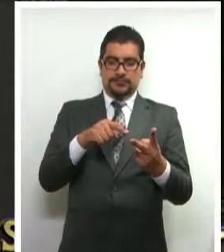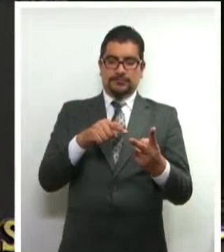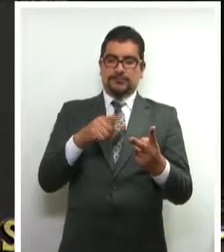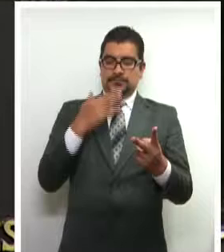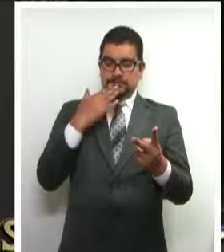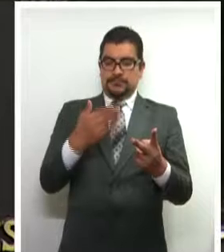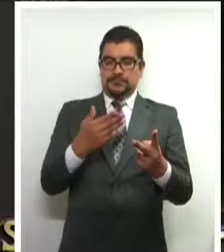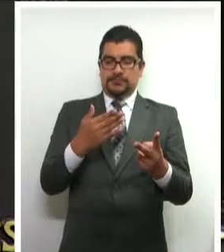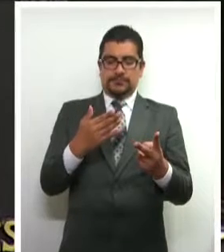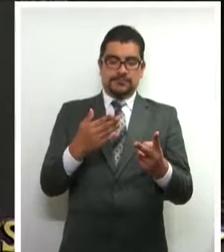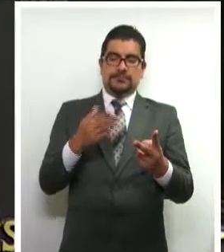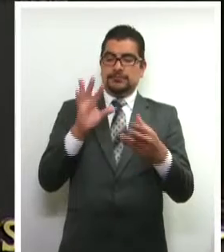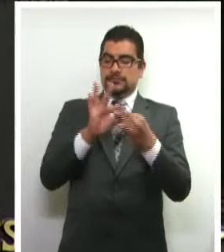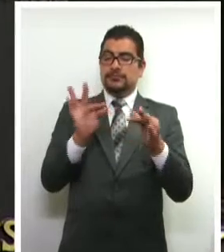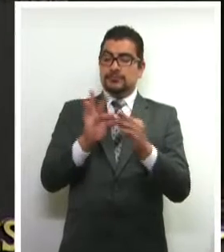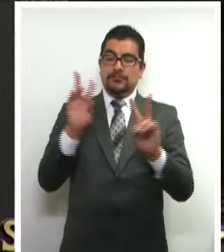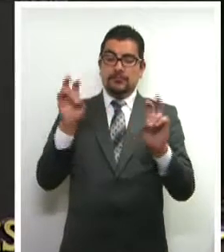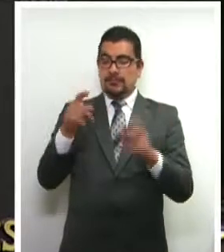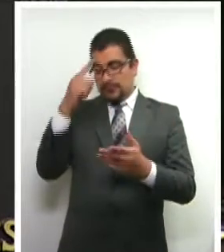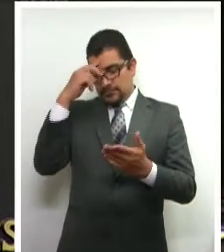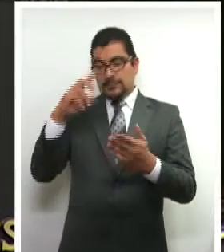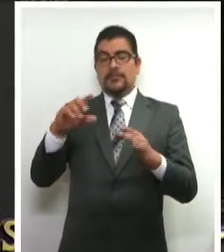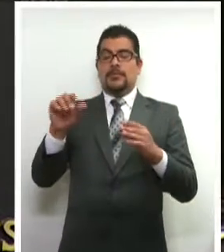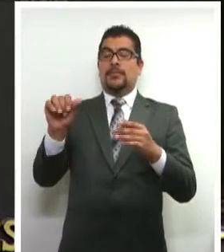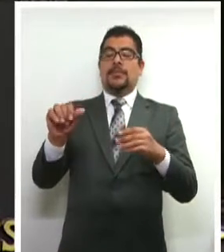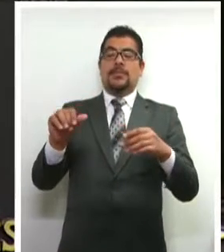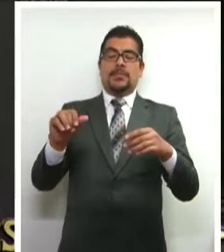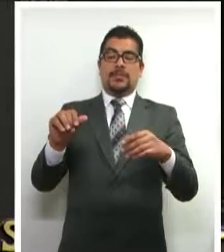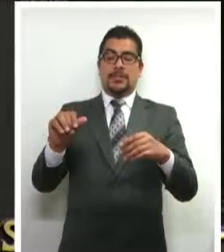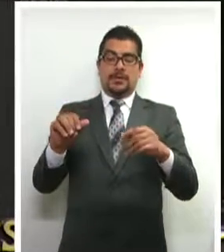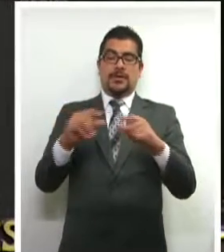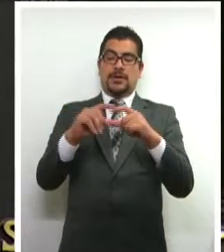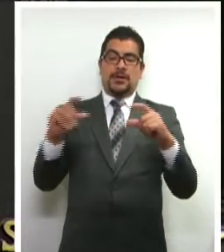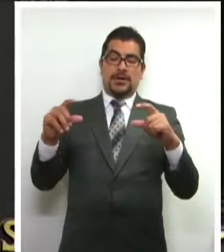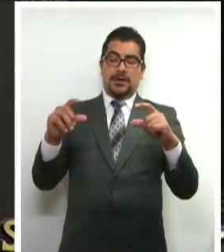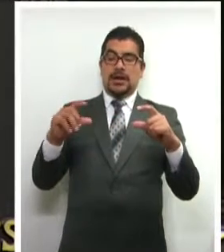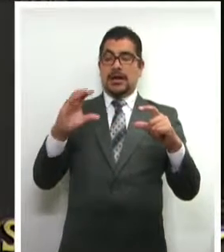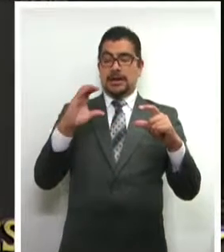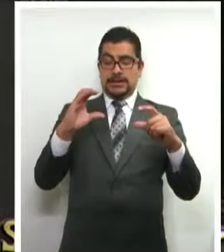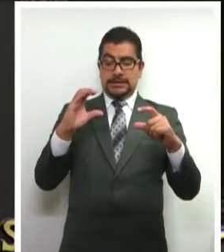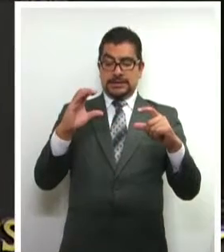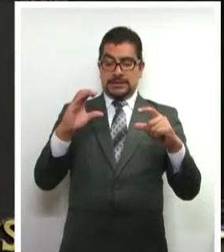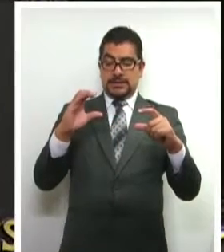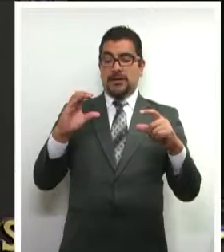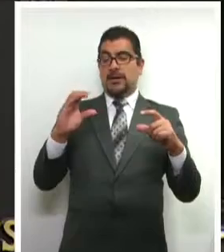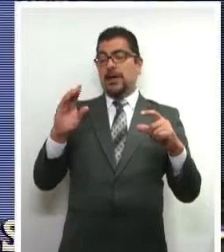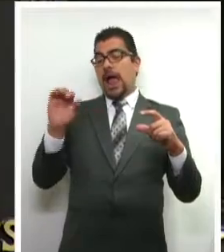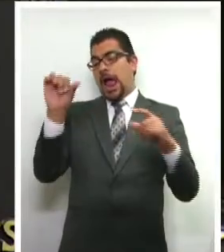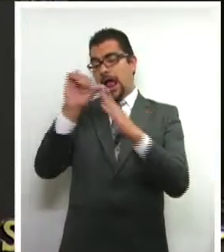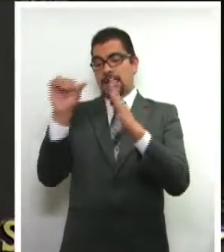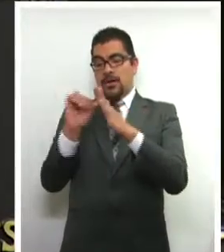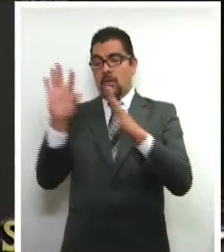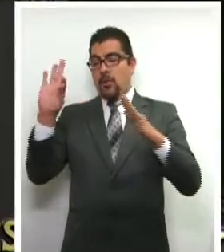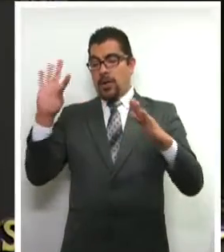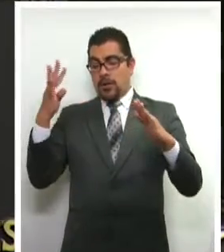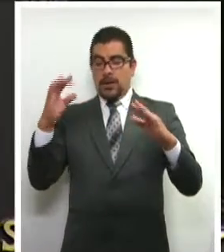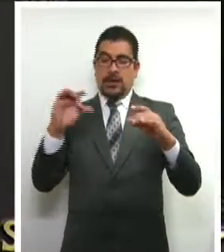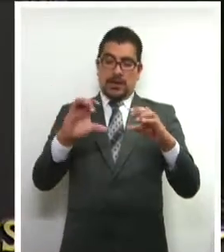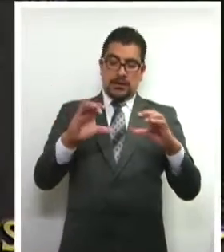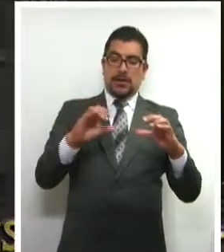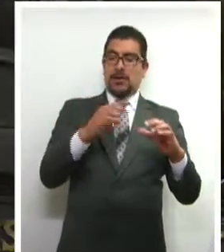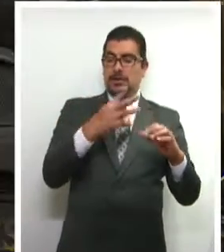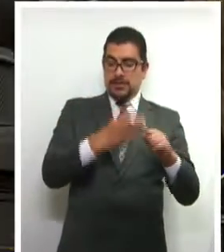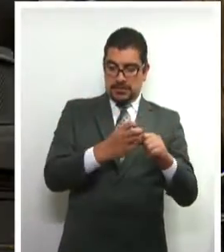es relativa a modificar el párrafo tercero del apartado C del artículo 44 y se agrega una